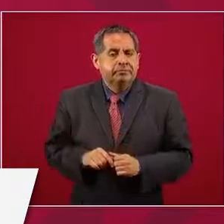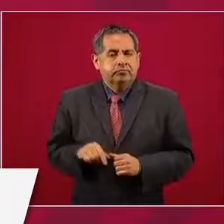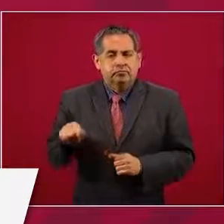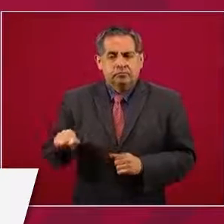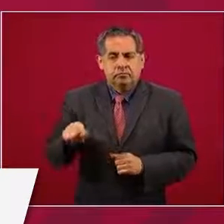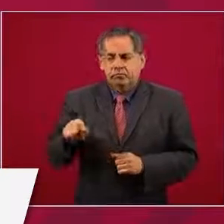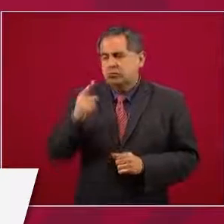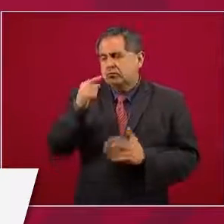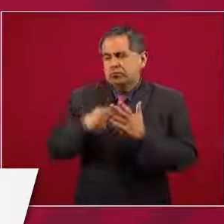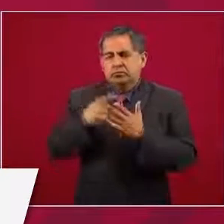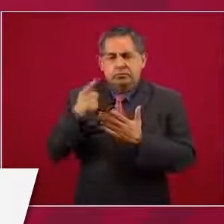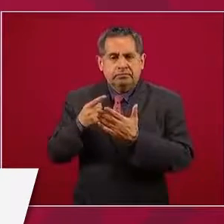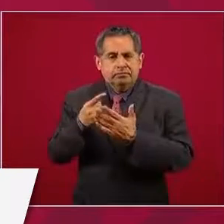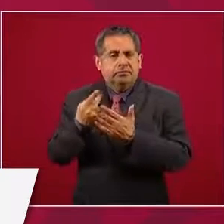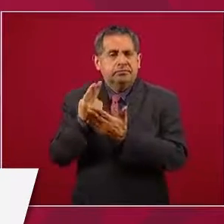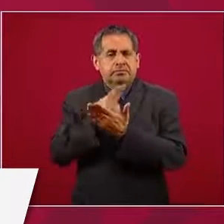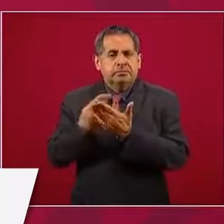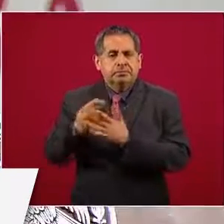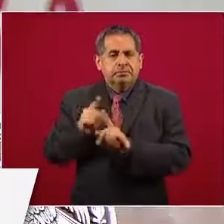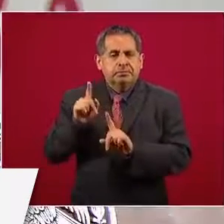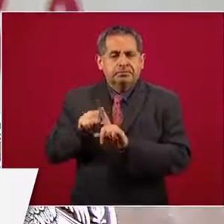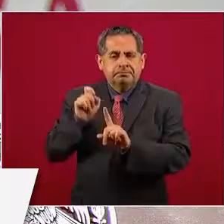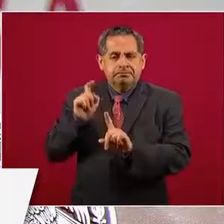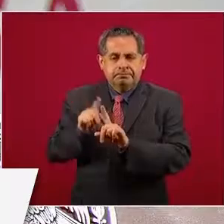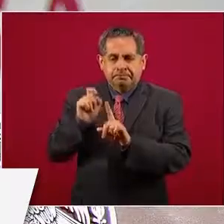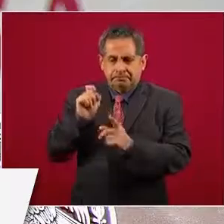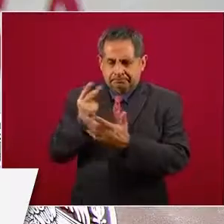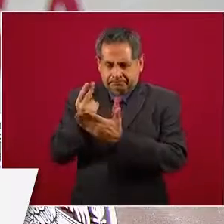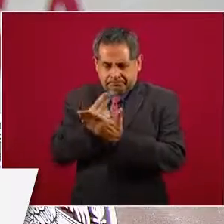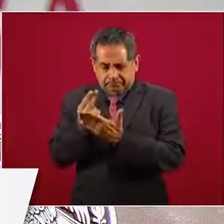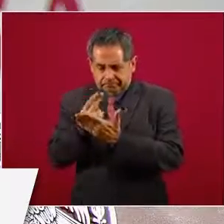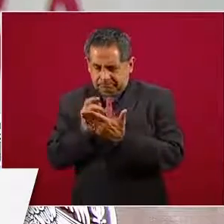hizo una vez una caricatura